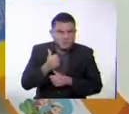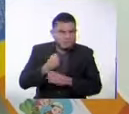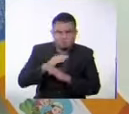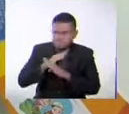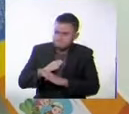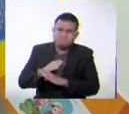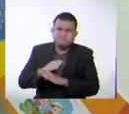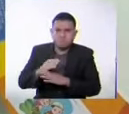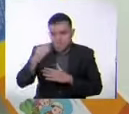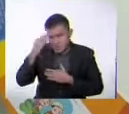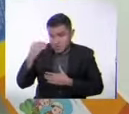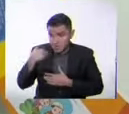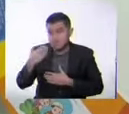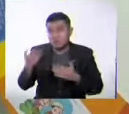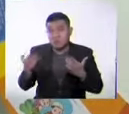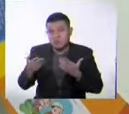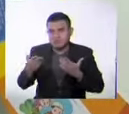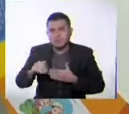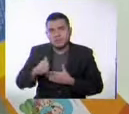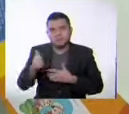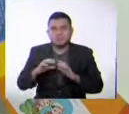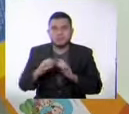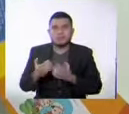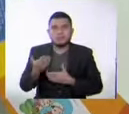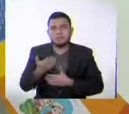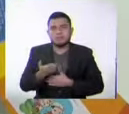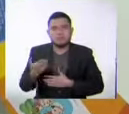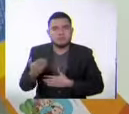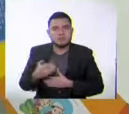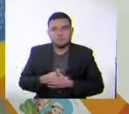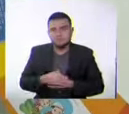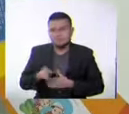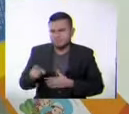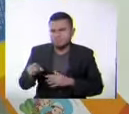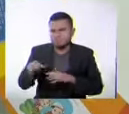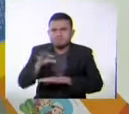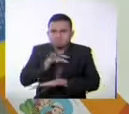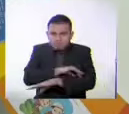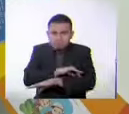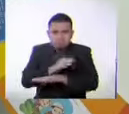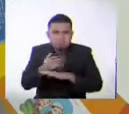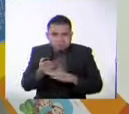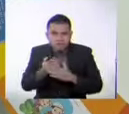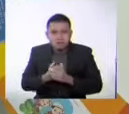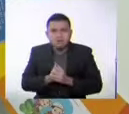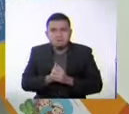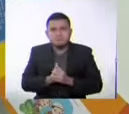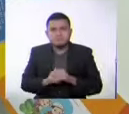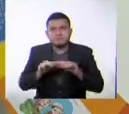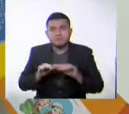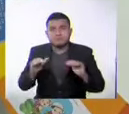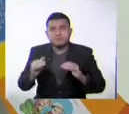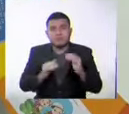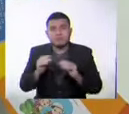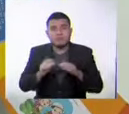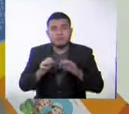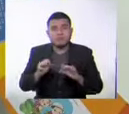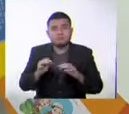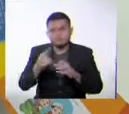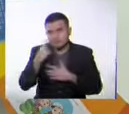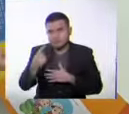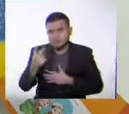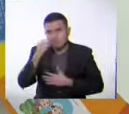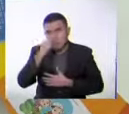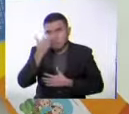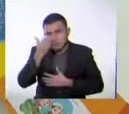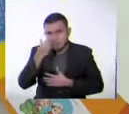niñas se dediquen a hacer otro tipo de actividades de las cuales son capaces. O los niños, de igual forma, ahí veíamos a un chico lavando.